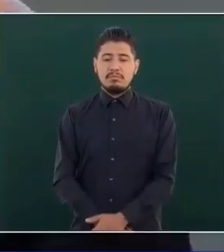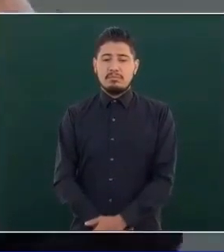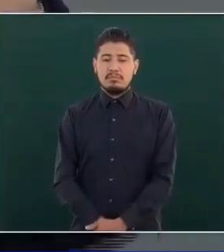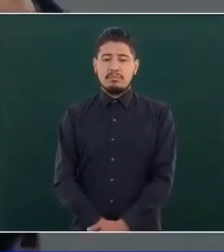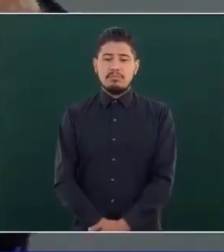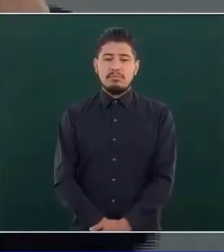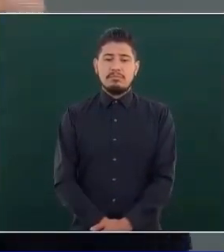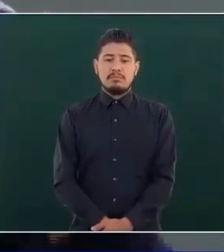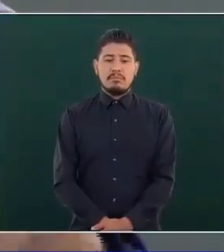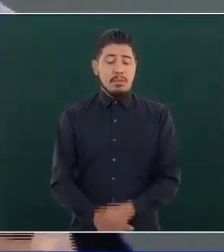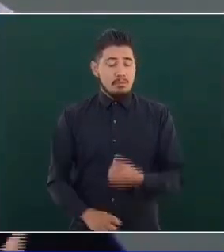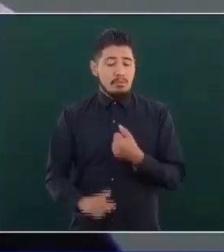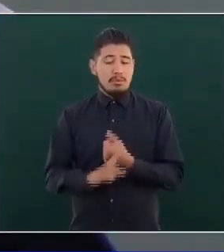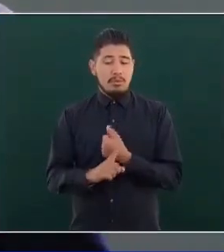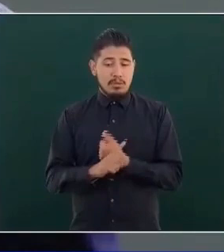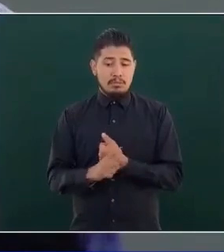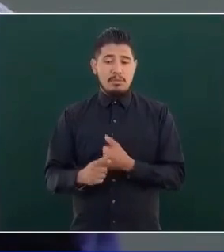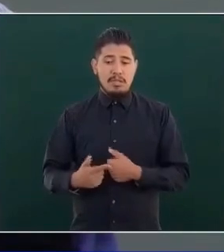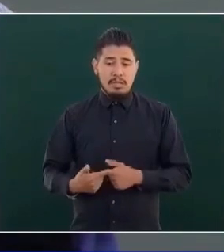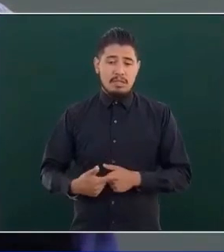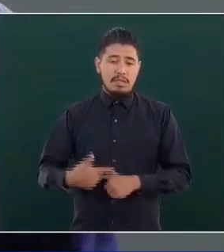el grave problema